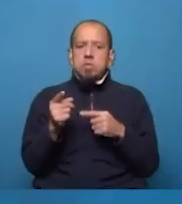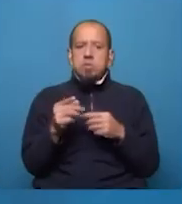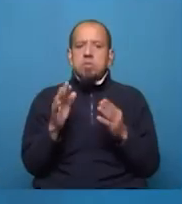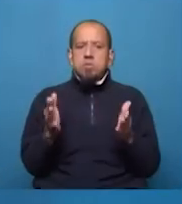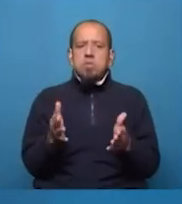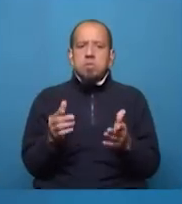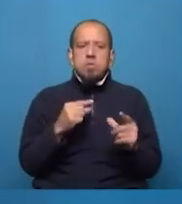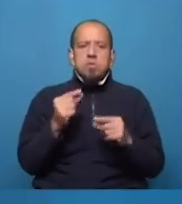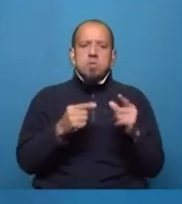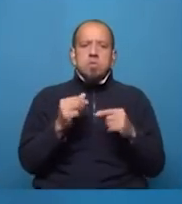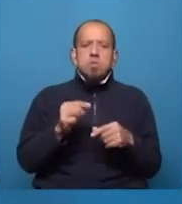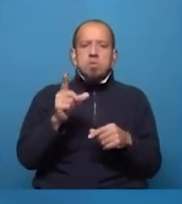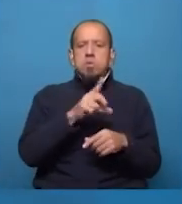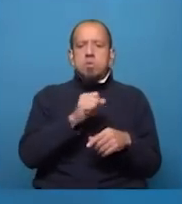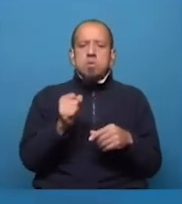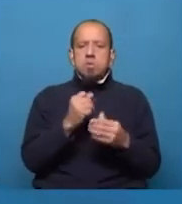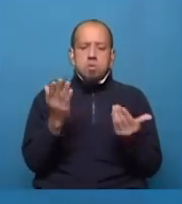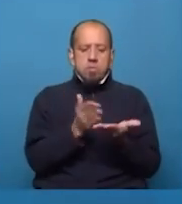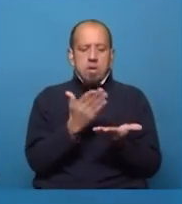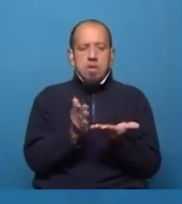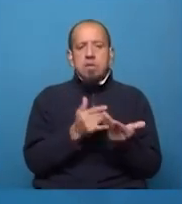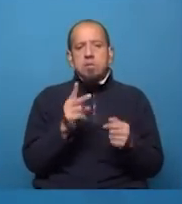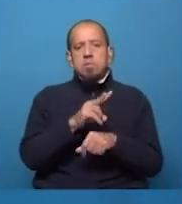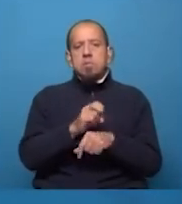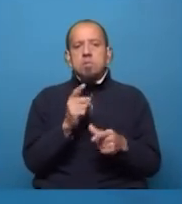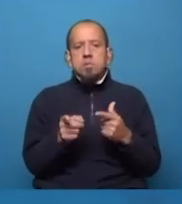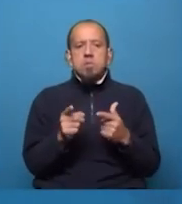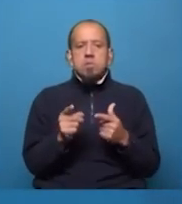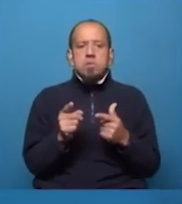sistemática son casi 100 páginas el informe de la fiscalía